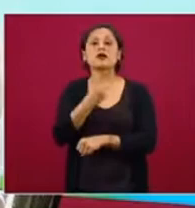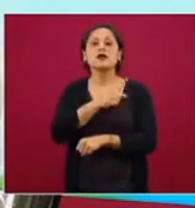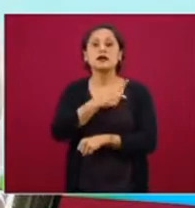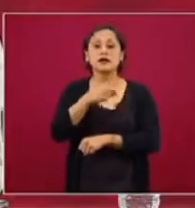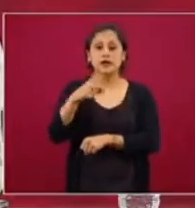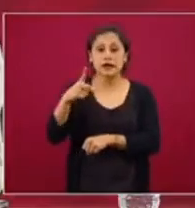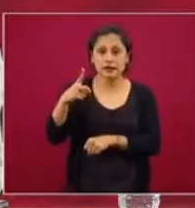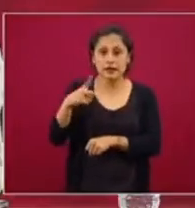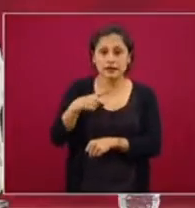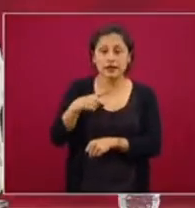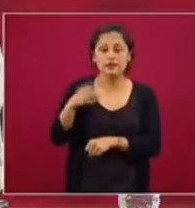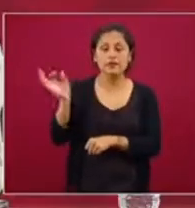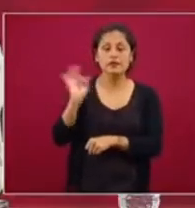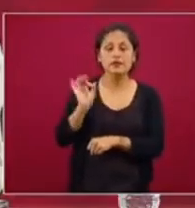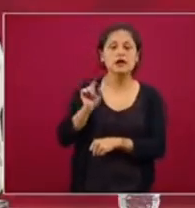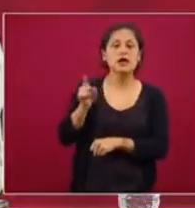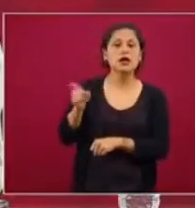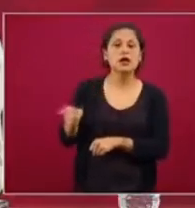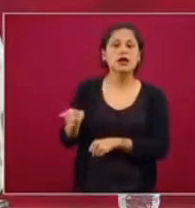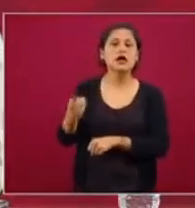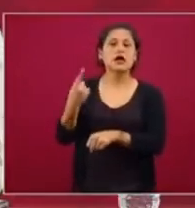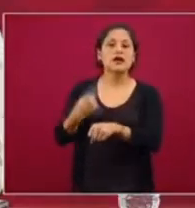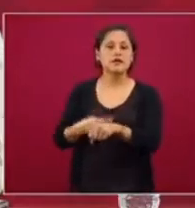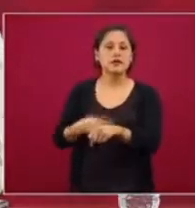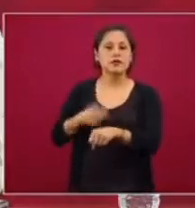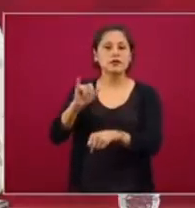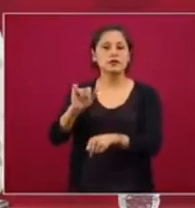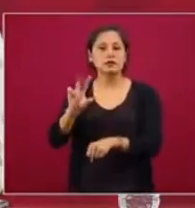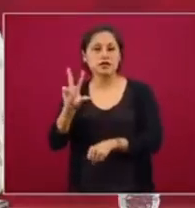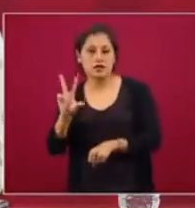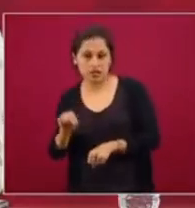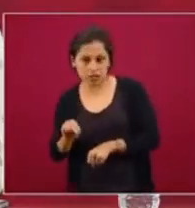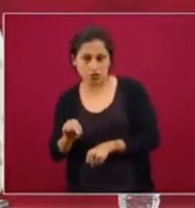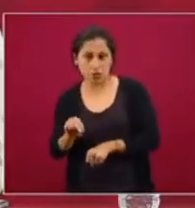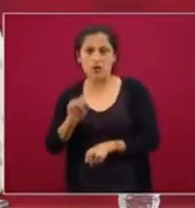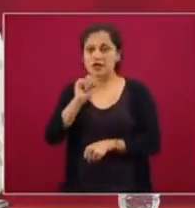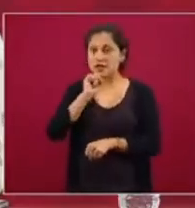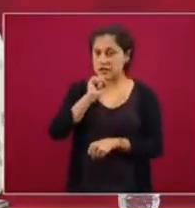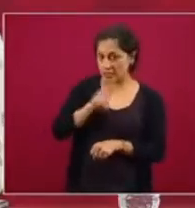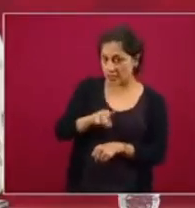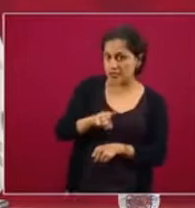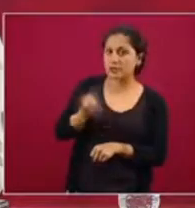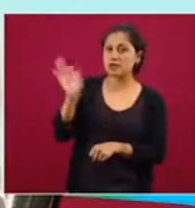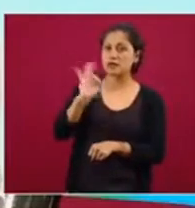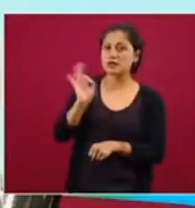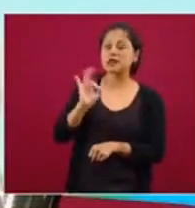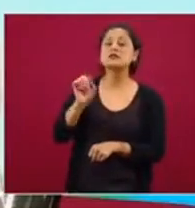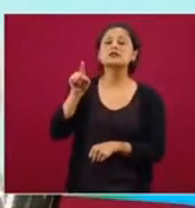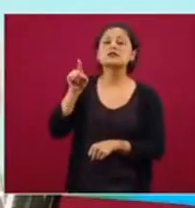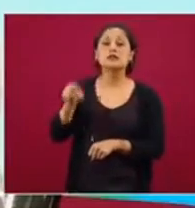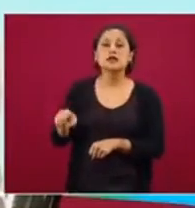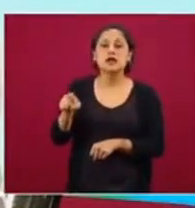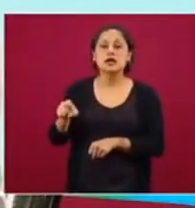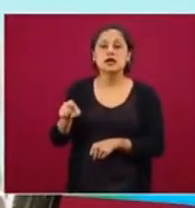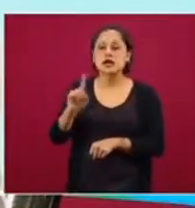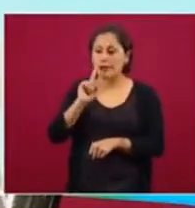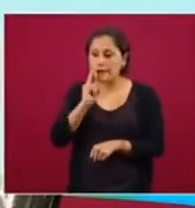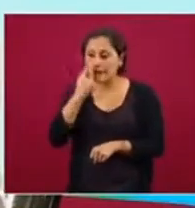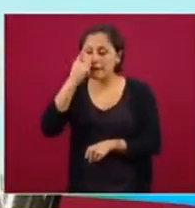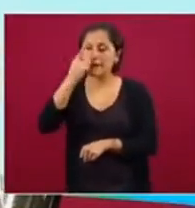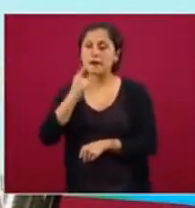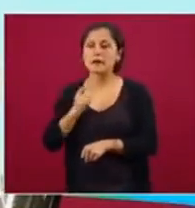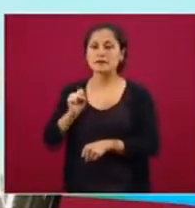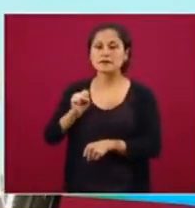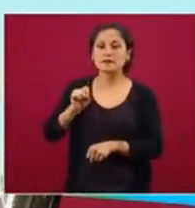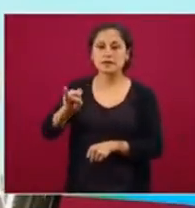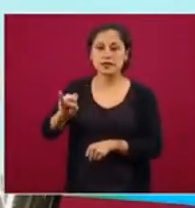de sospecha en el cuadro clínico y de confirmación cuando se hace la prueba es por el interés público de